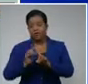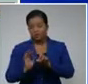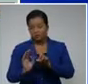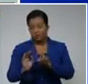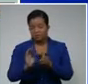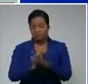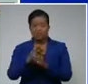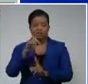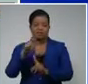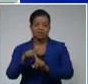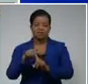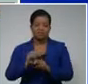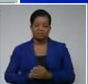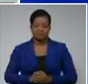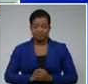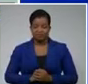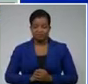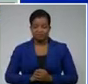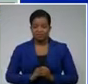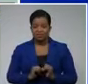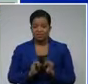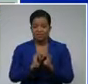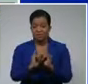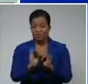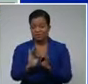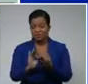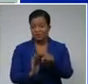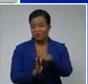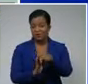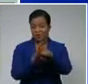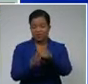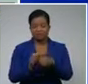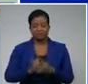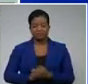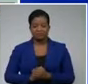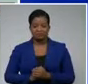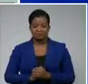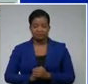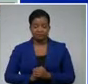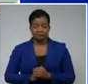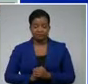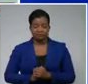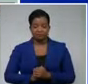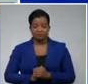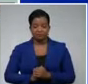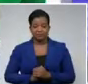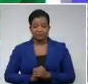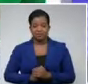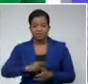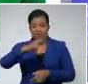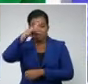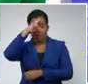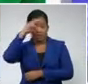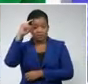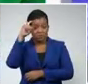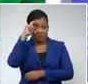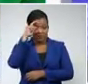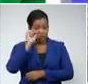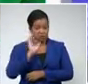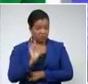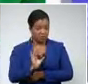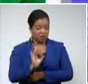De este comportamiento de las tasas, Santi Espíritu, con el comportamiento que ha venido teniendo,